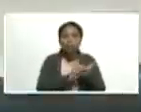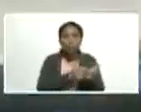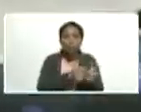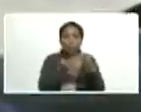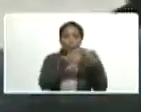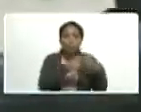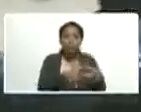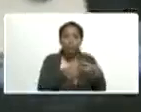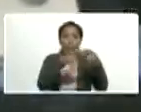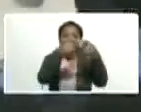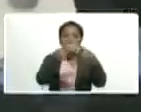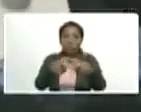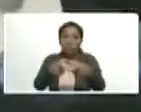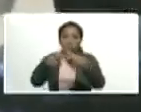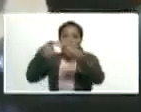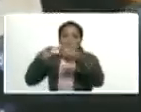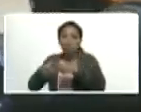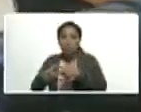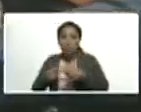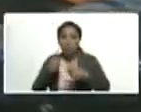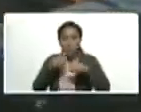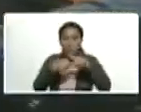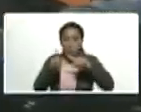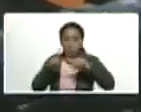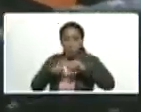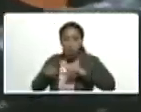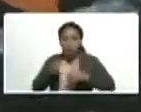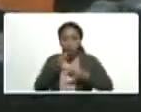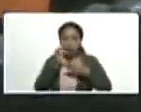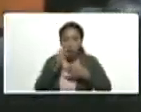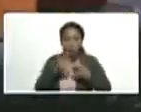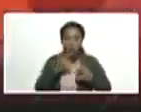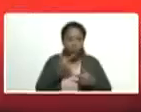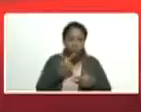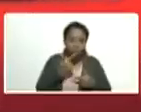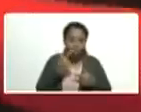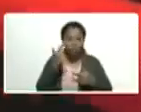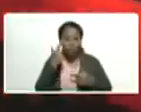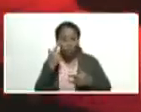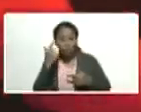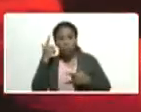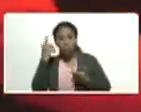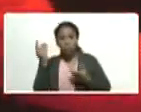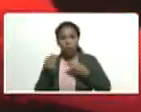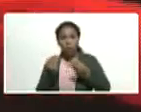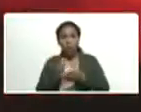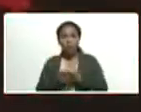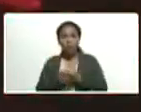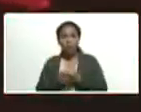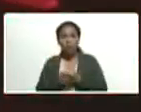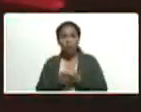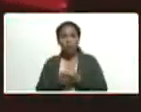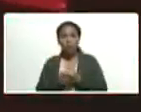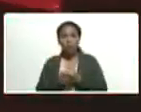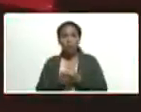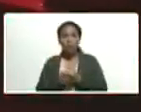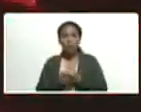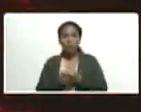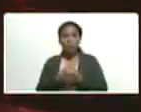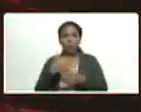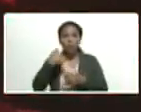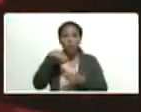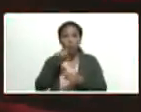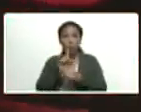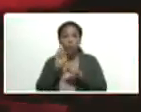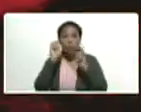se pueden evaluar diferentes ingredientes para mantener la consistencia en el producto real. Es así como también dijimos, no solo es para